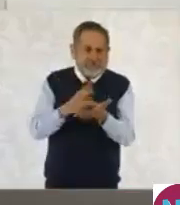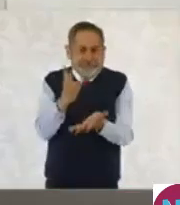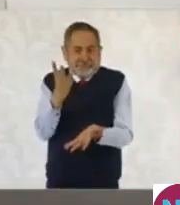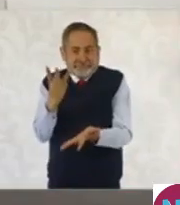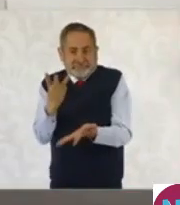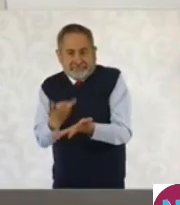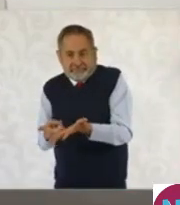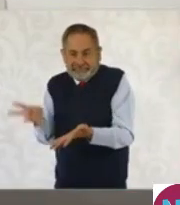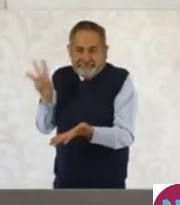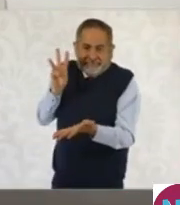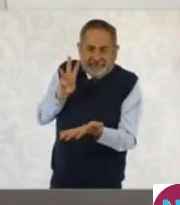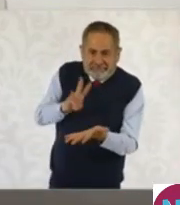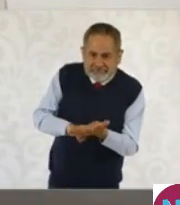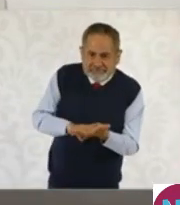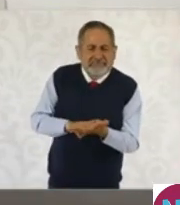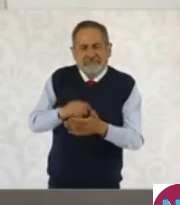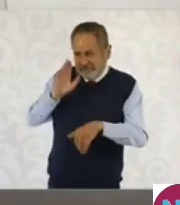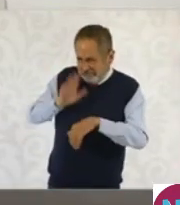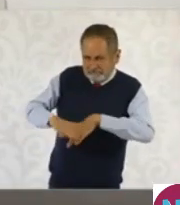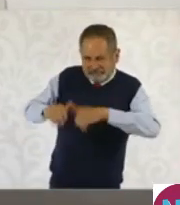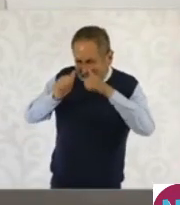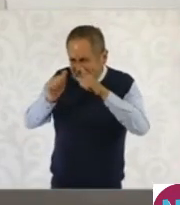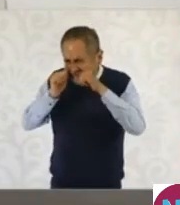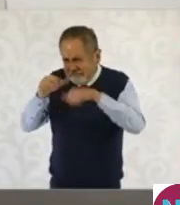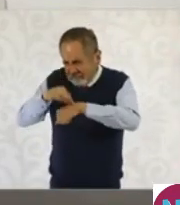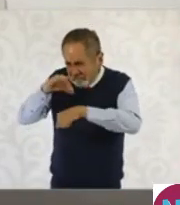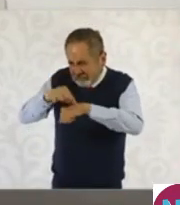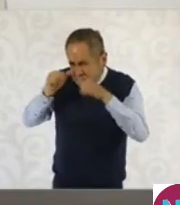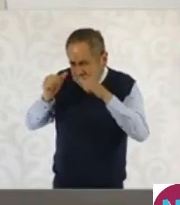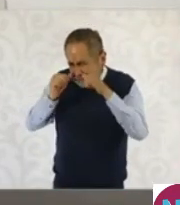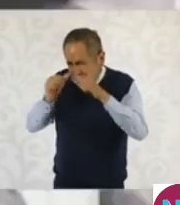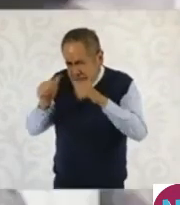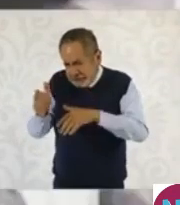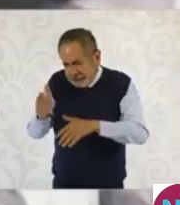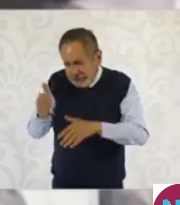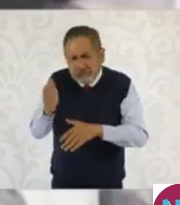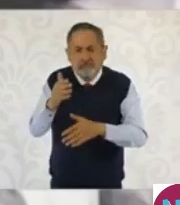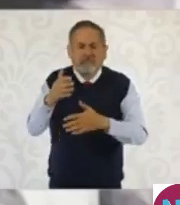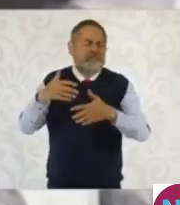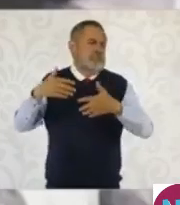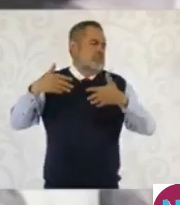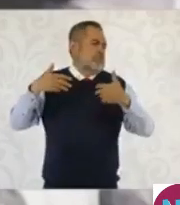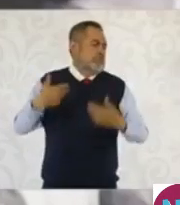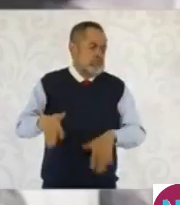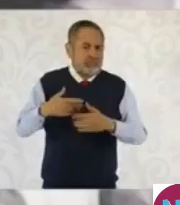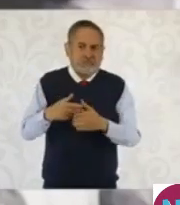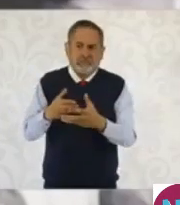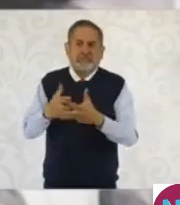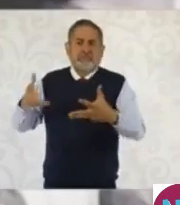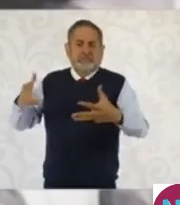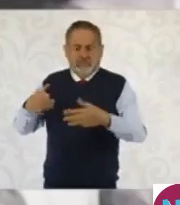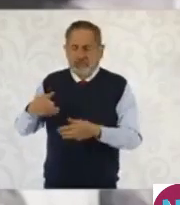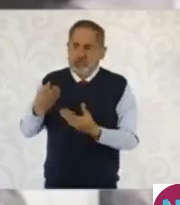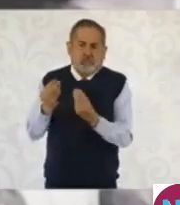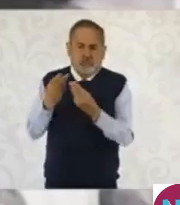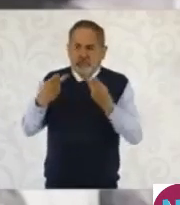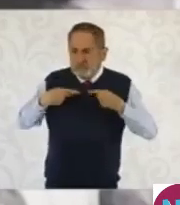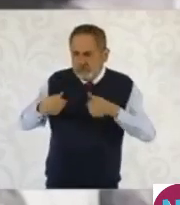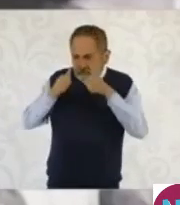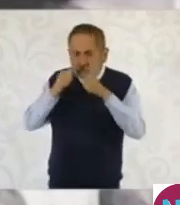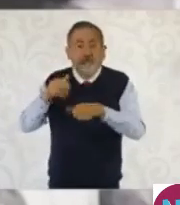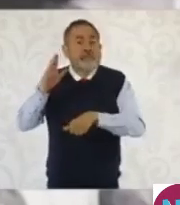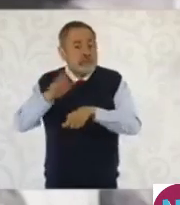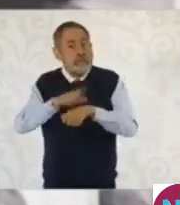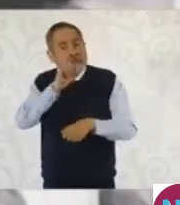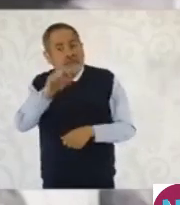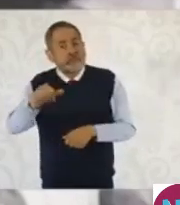triplicar la productividad quirúrgica en esta región, lo cual significa no solamente expansión en el número de cirugías,